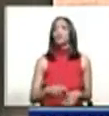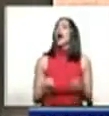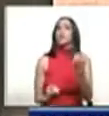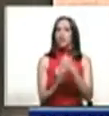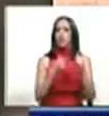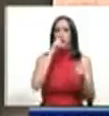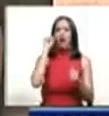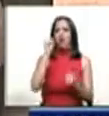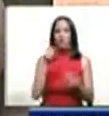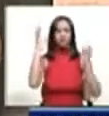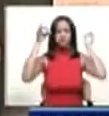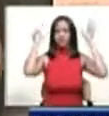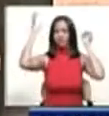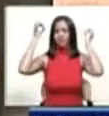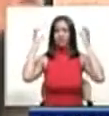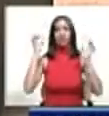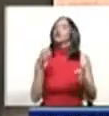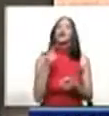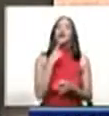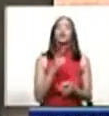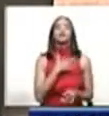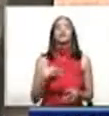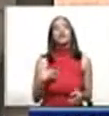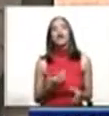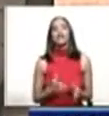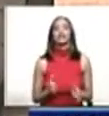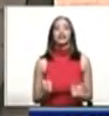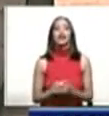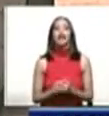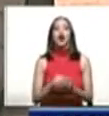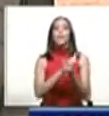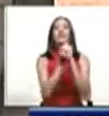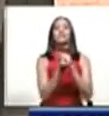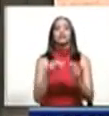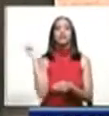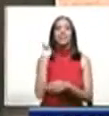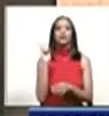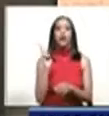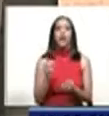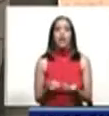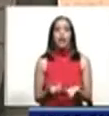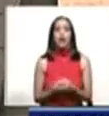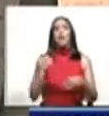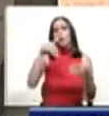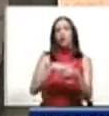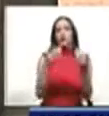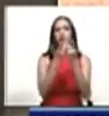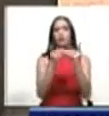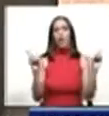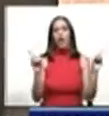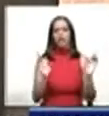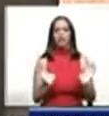en las elecciones intermedias dijeron, si quieren convertirse en Venezuela, voten por los demócratas, creo que son los del contrario a él, o